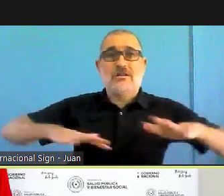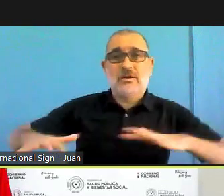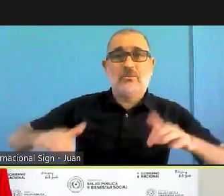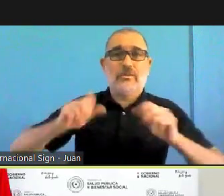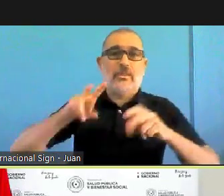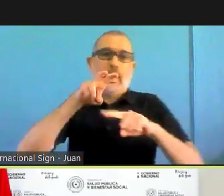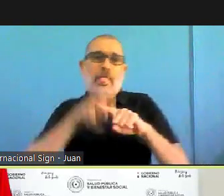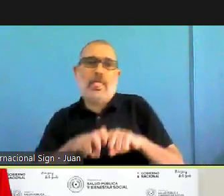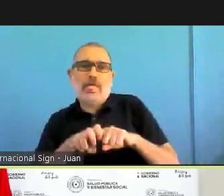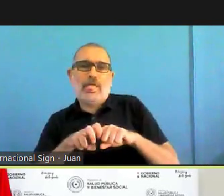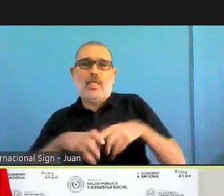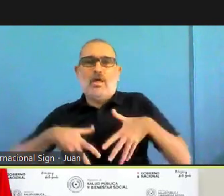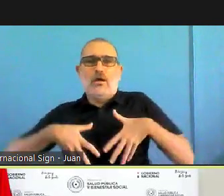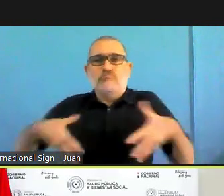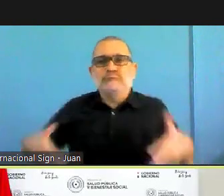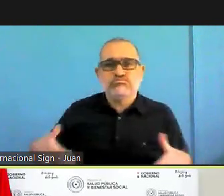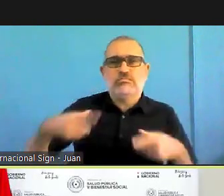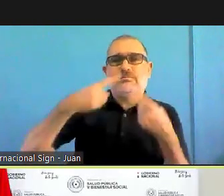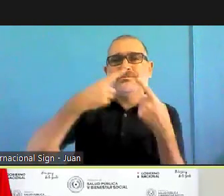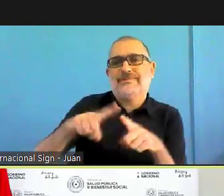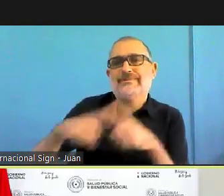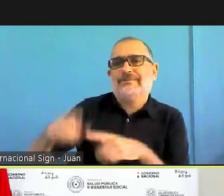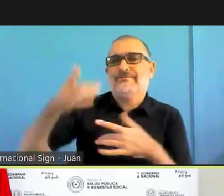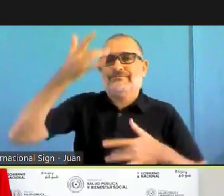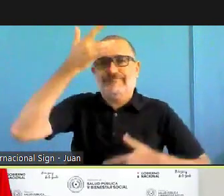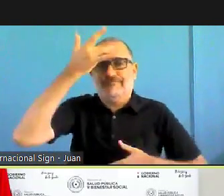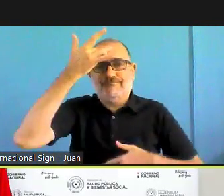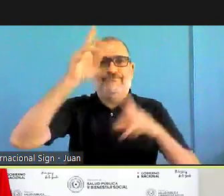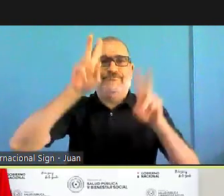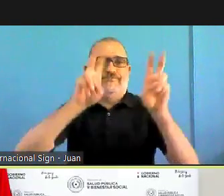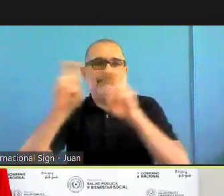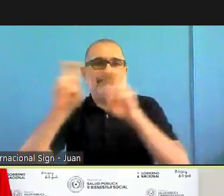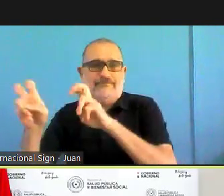salud mental. Lo importante es la salud mental en línea.